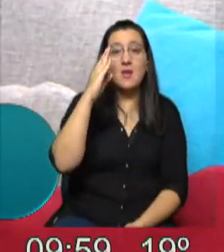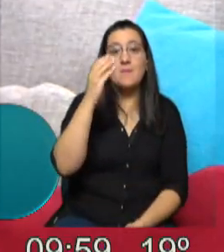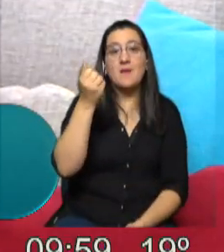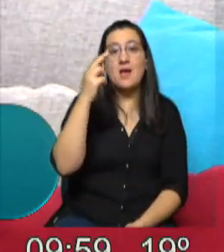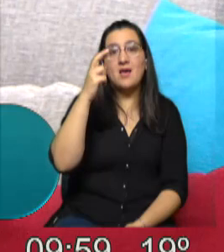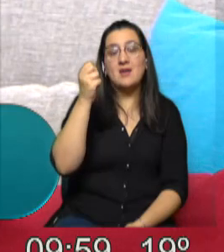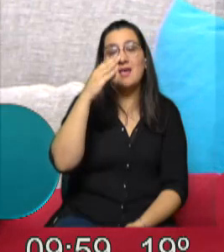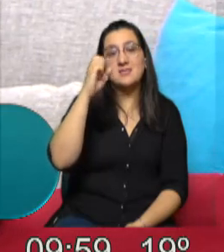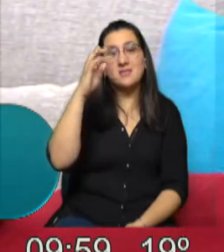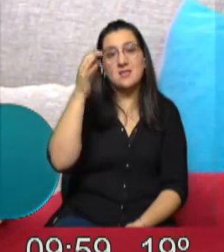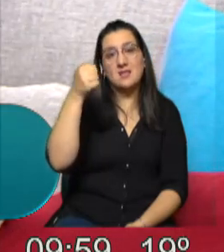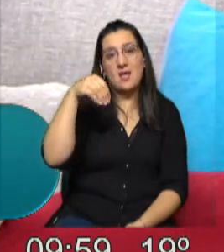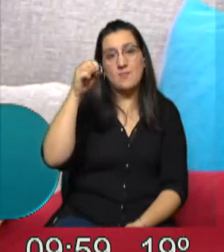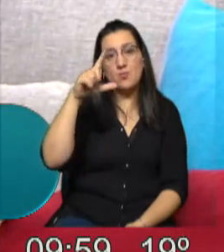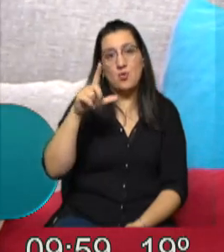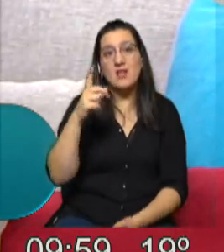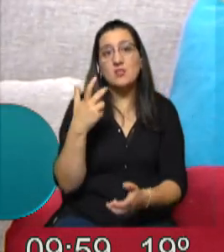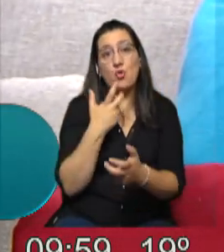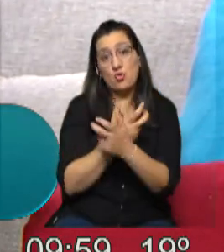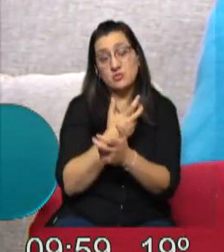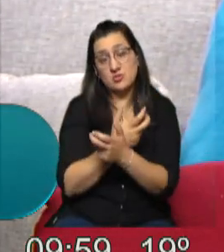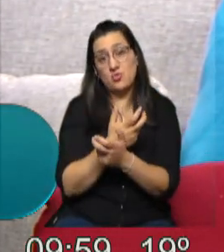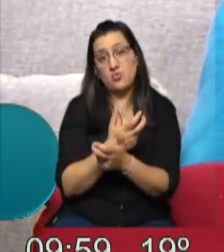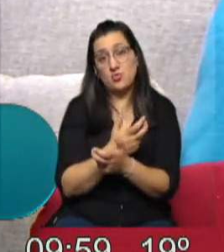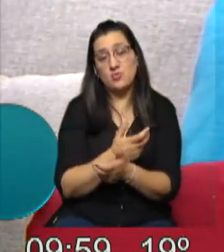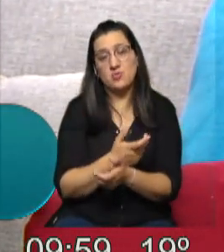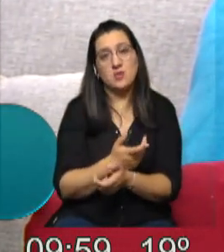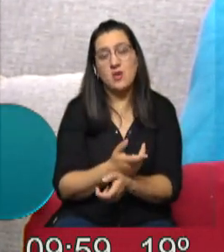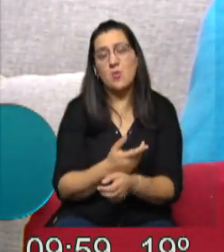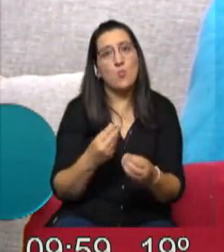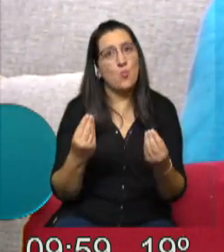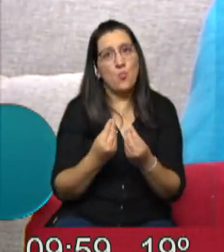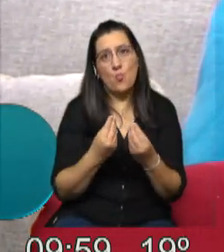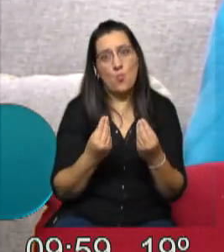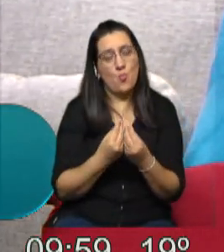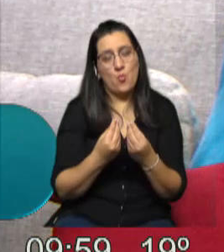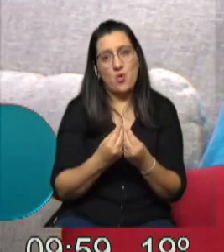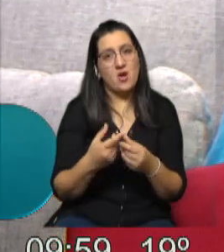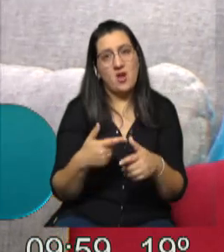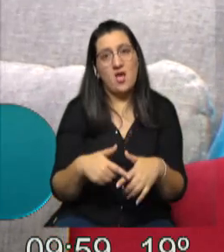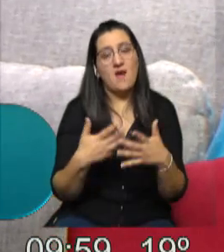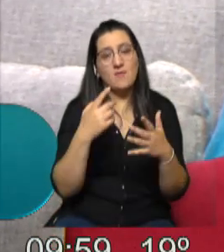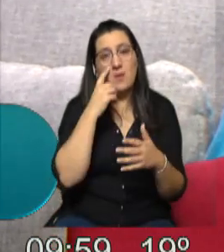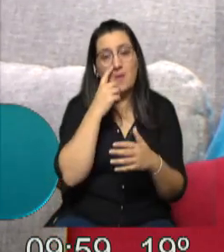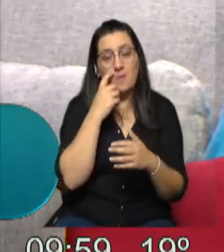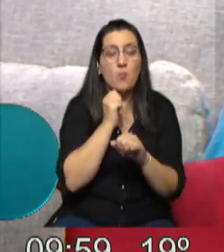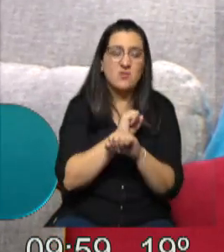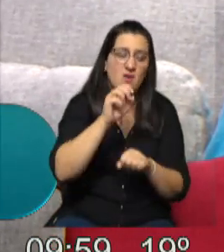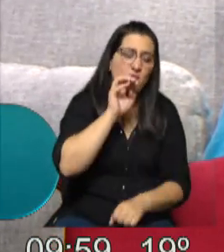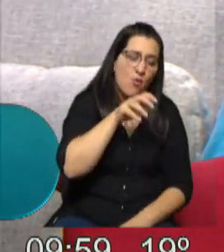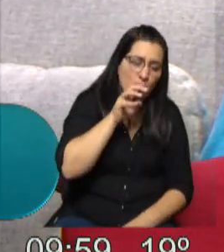realidad, es bastante tóxico. Genera hepatotoxicidad bastante rápido. Puede dar